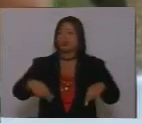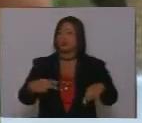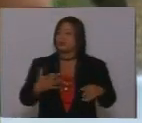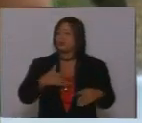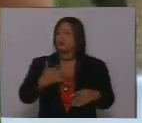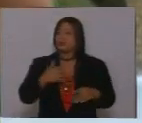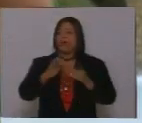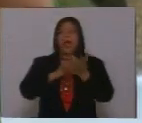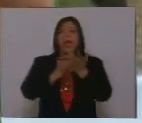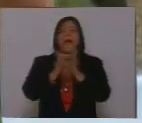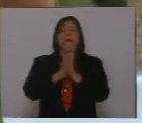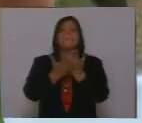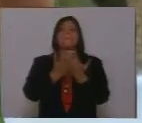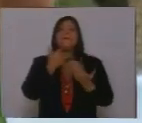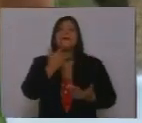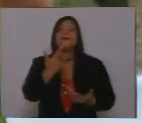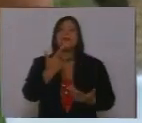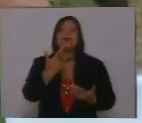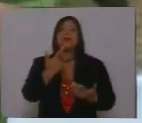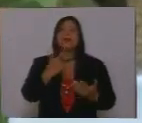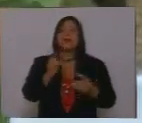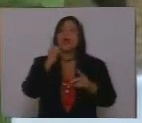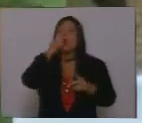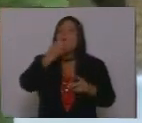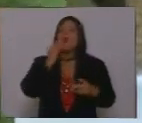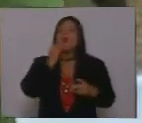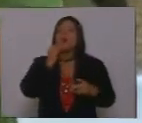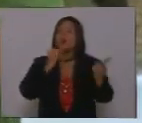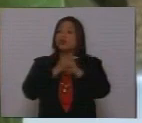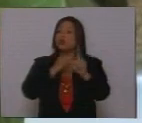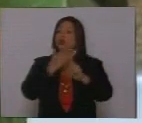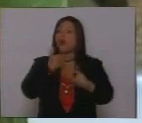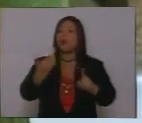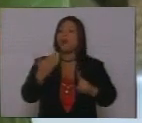La Biblia dice: nadie tenga en poco tu juventud.